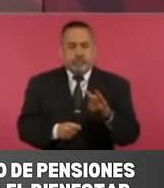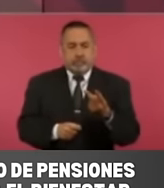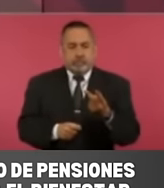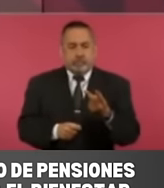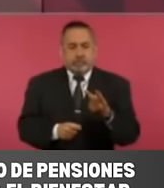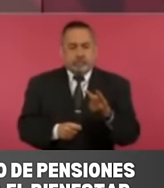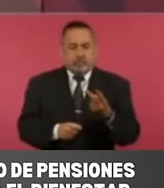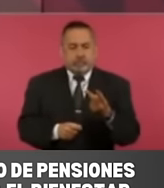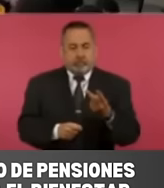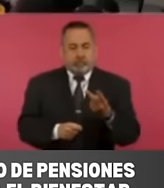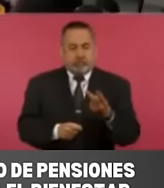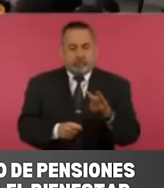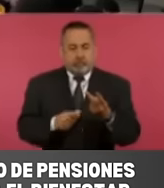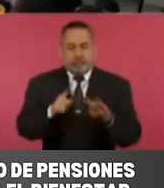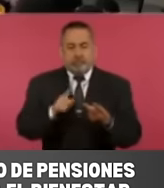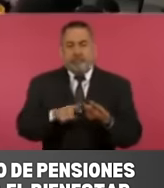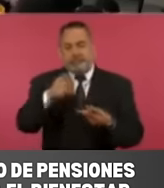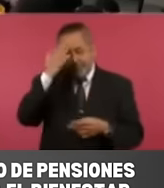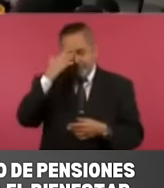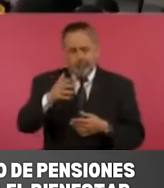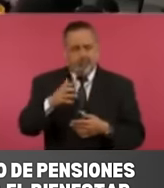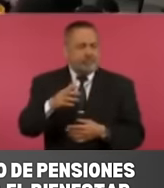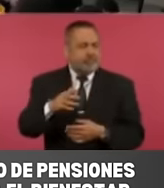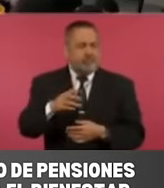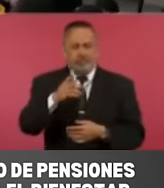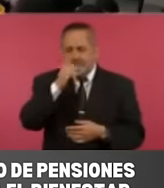el que todo lo que se confisca